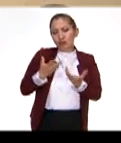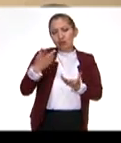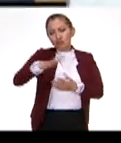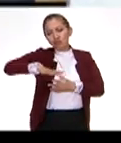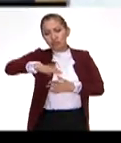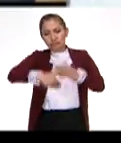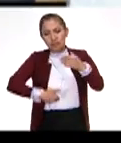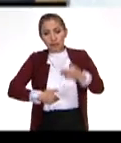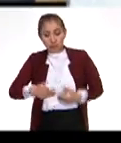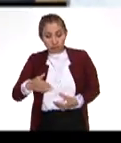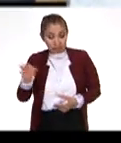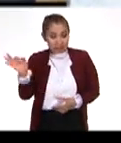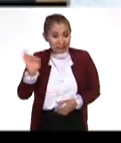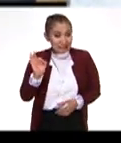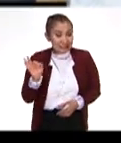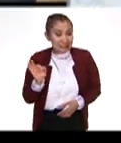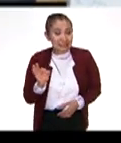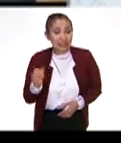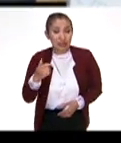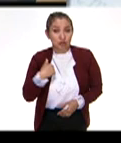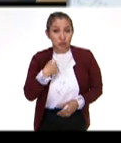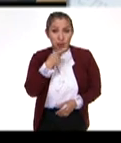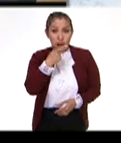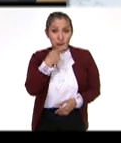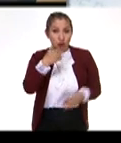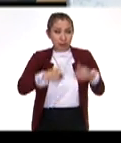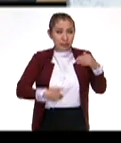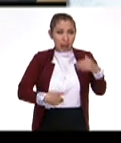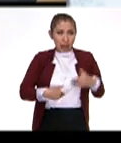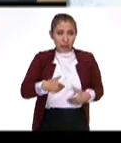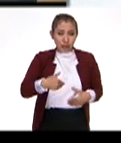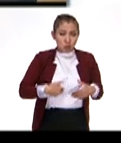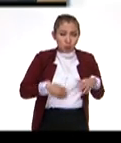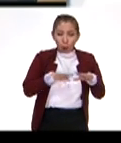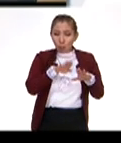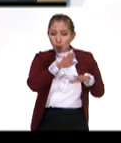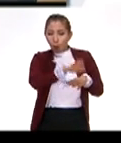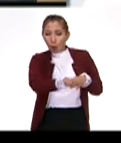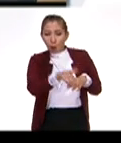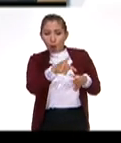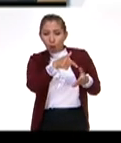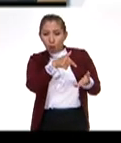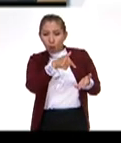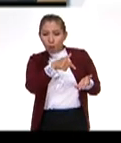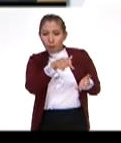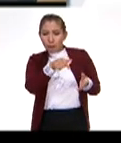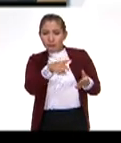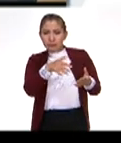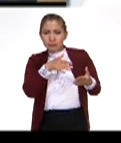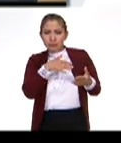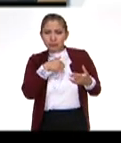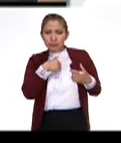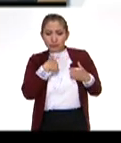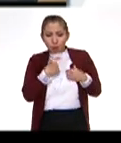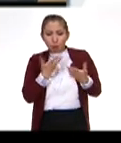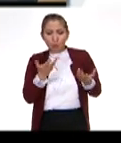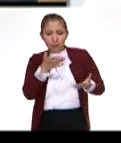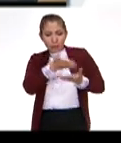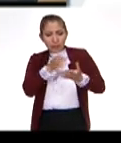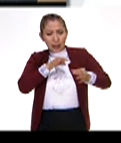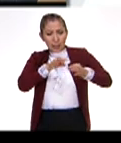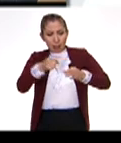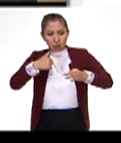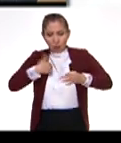la escena. Si me refiero al teatro como dramaturgo, desde mi función